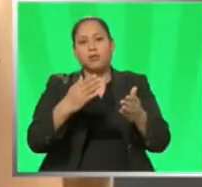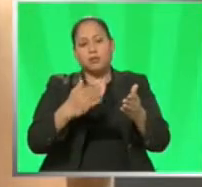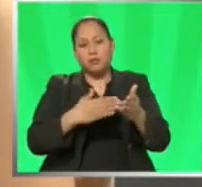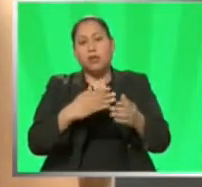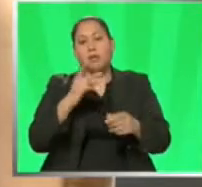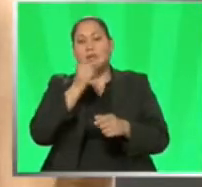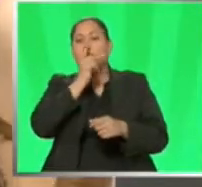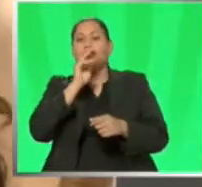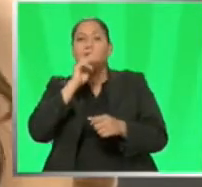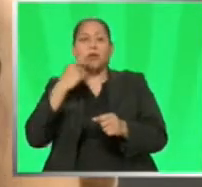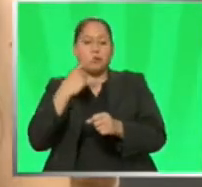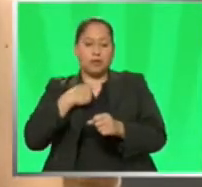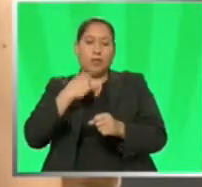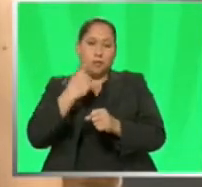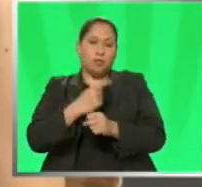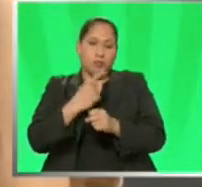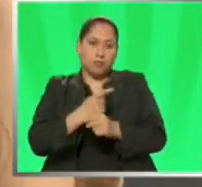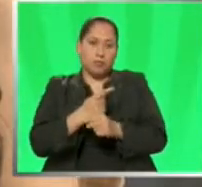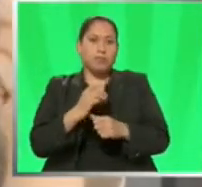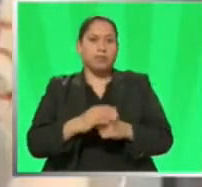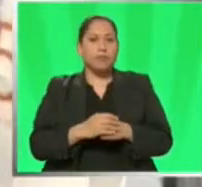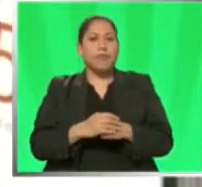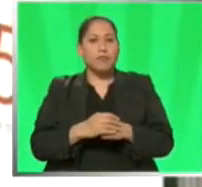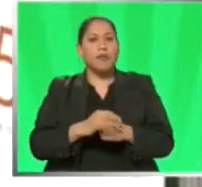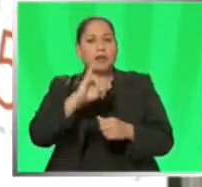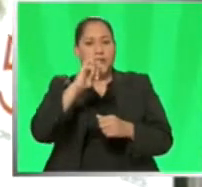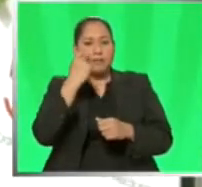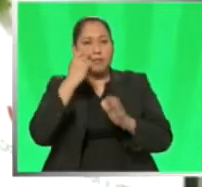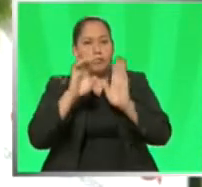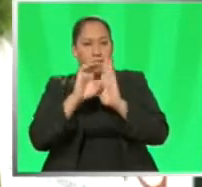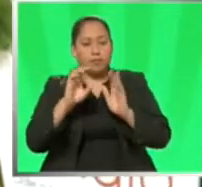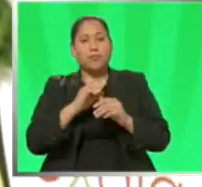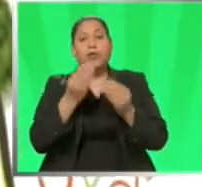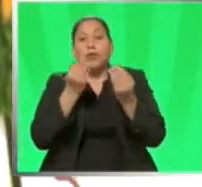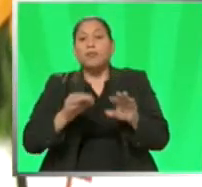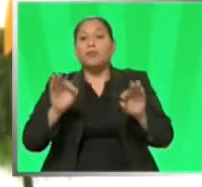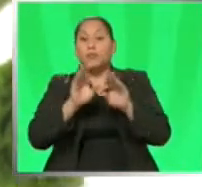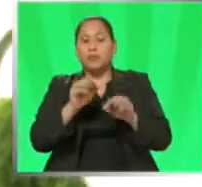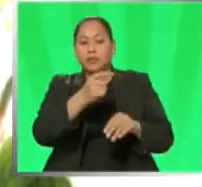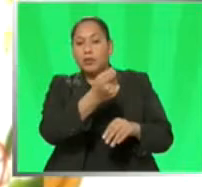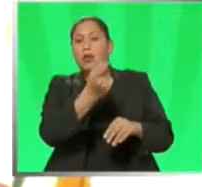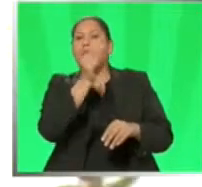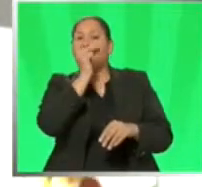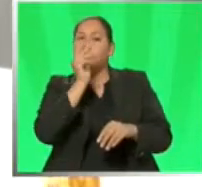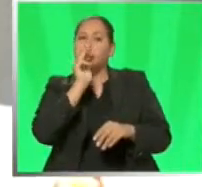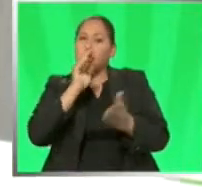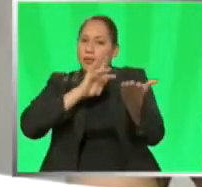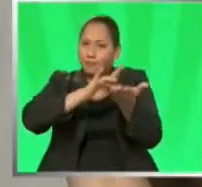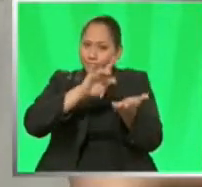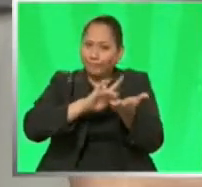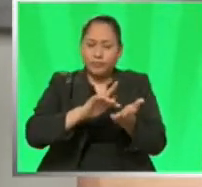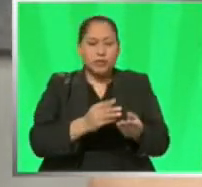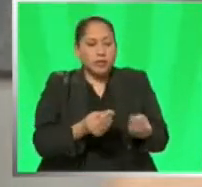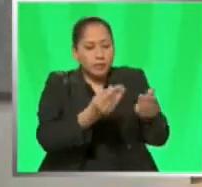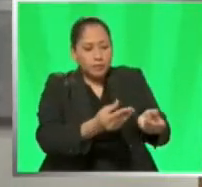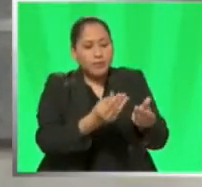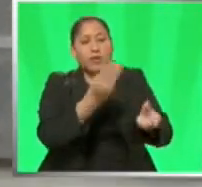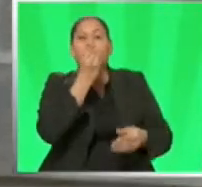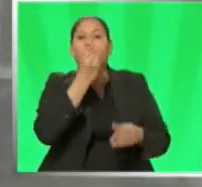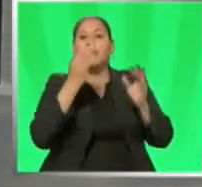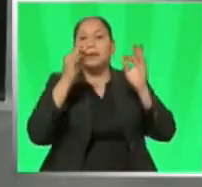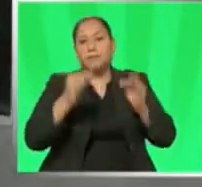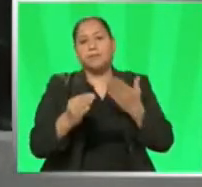son los principales para los niños. Así es muy importante que los padres estén involucrados en la alimentación de los